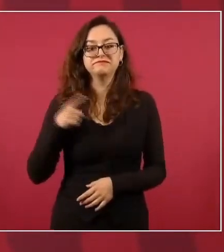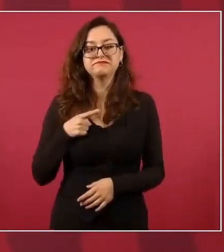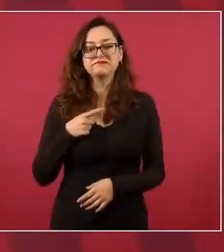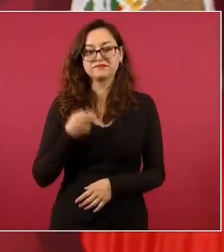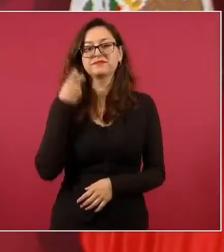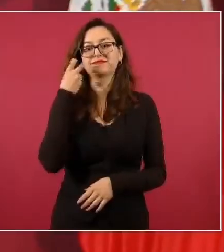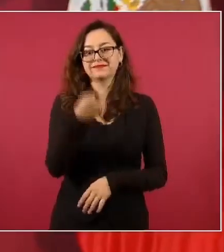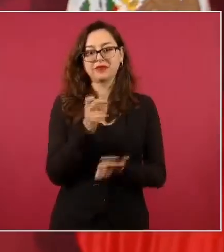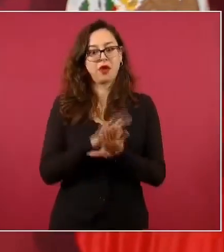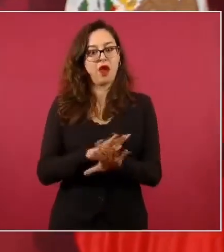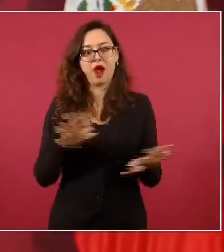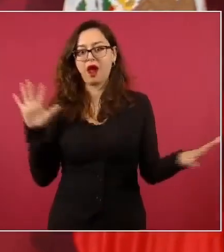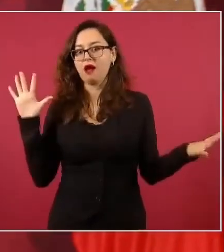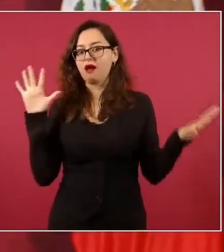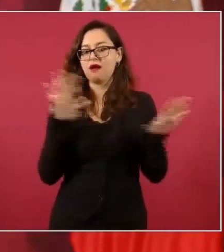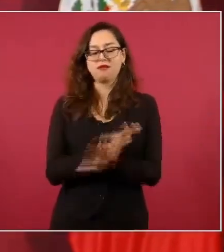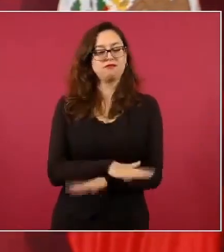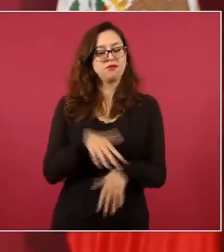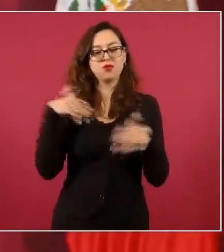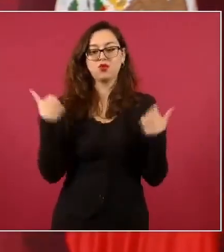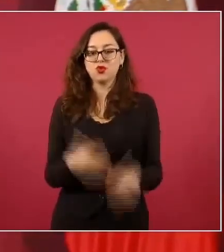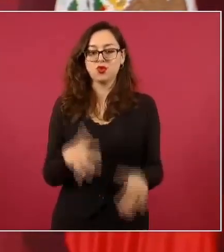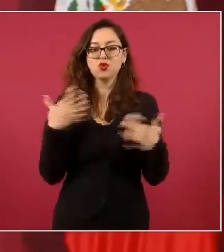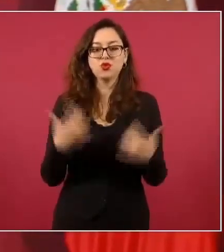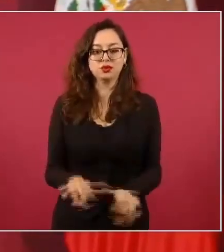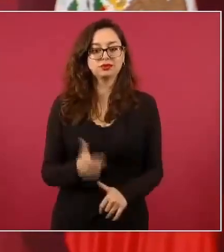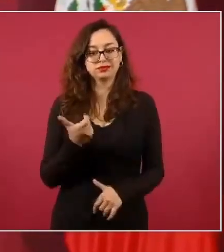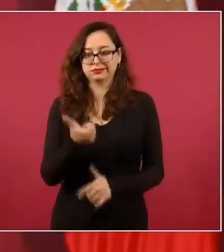fortalecer la hacienda pública.